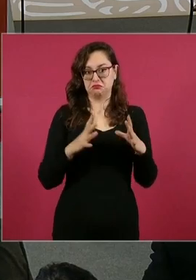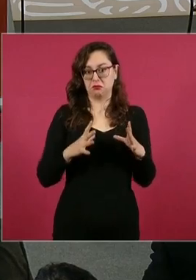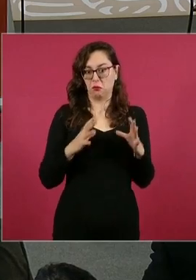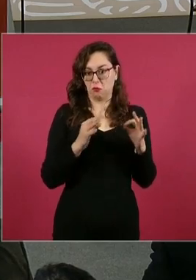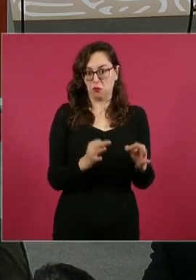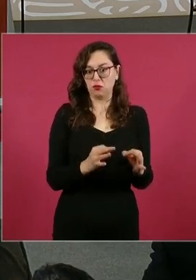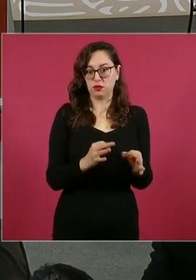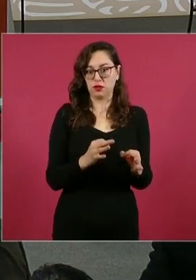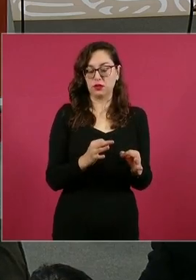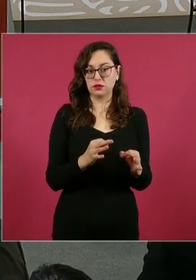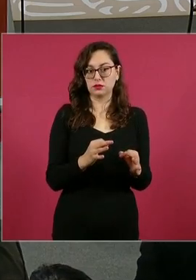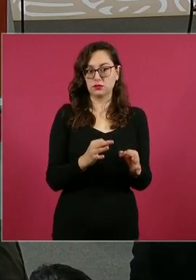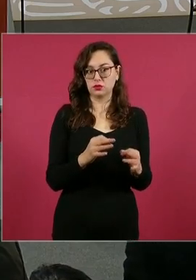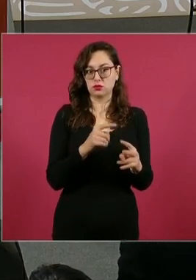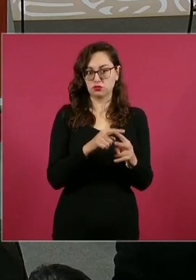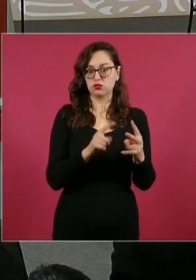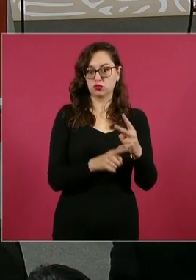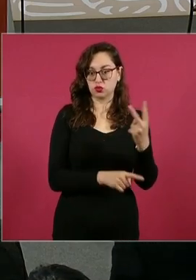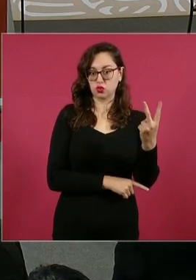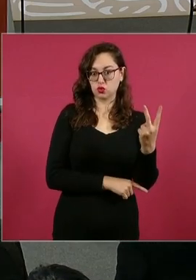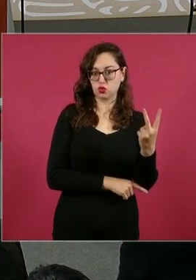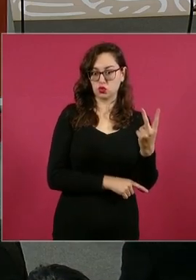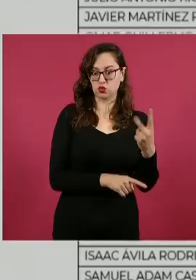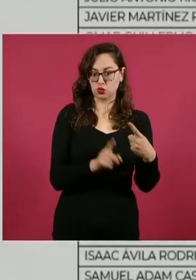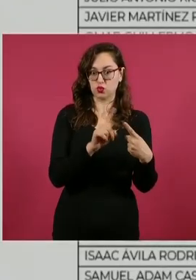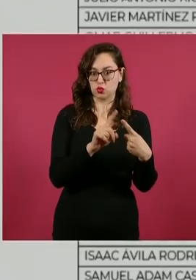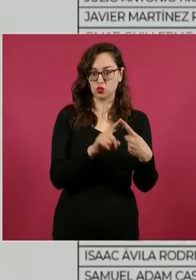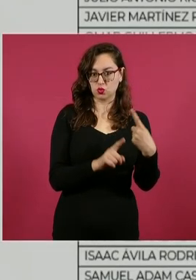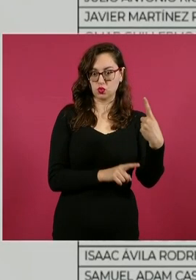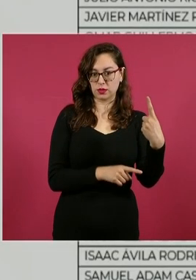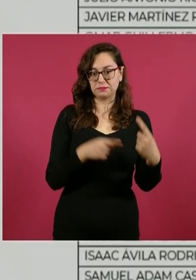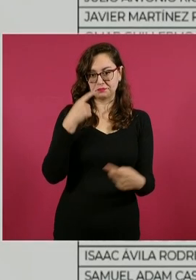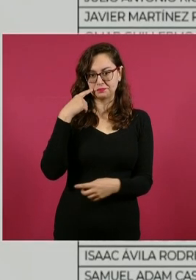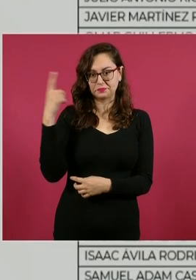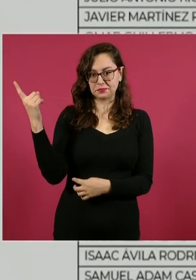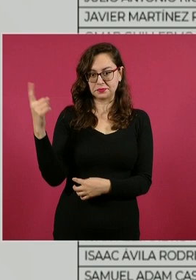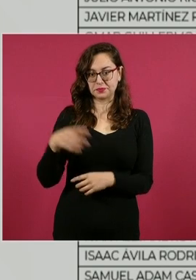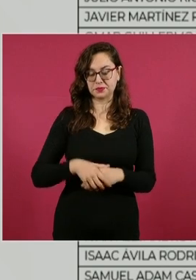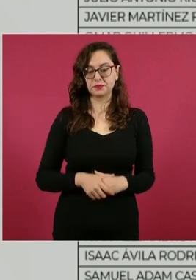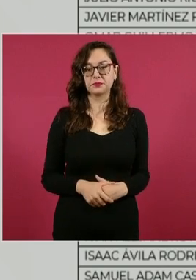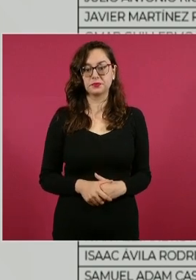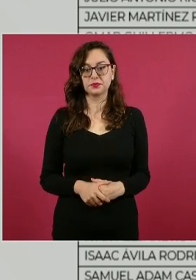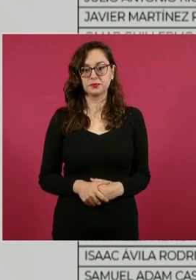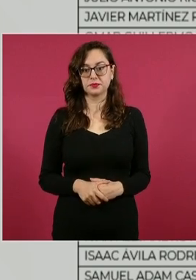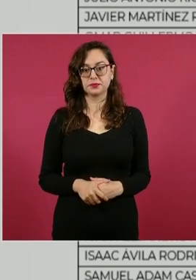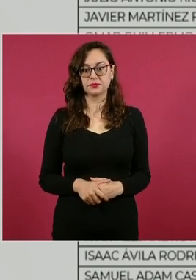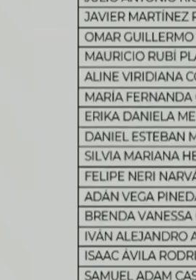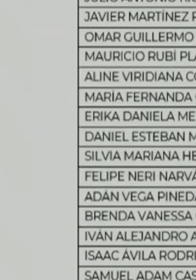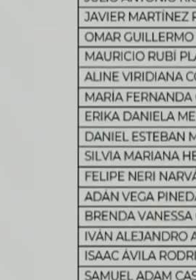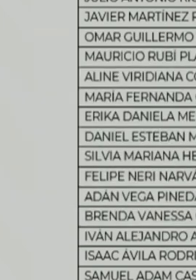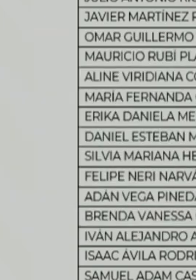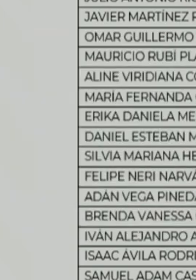los dos representantes de la